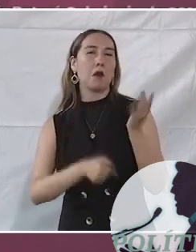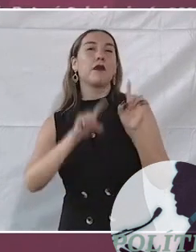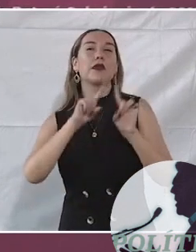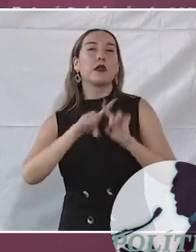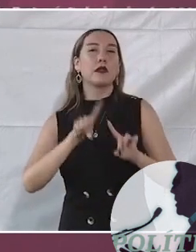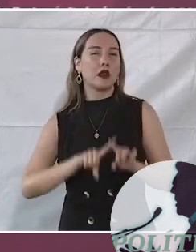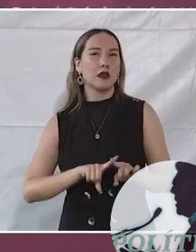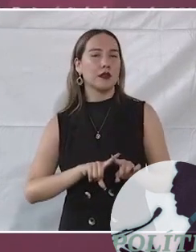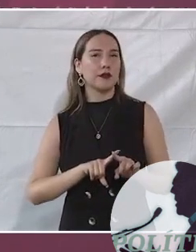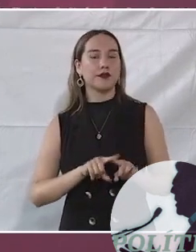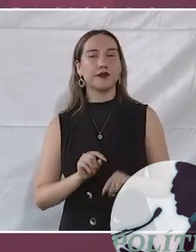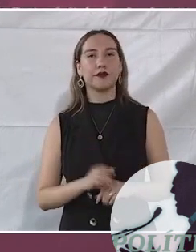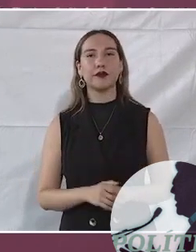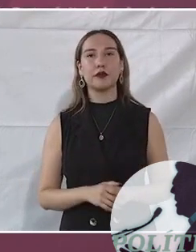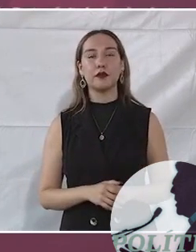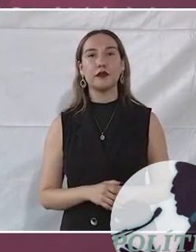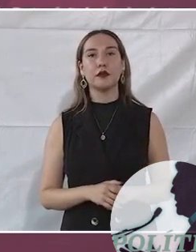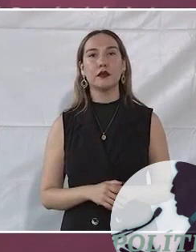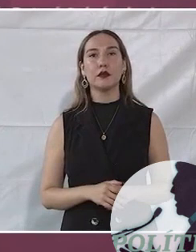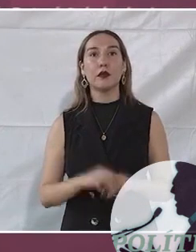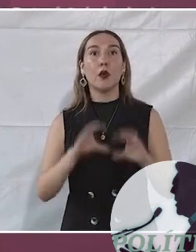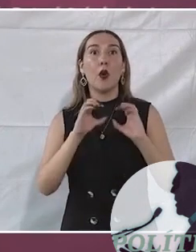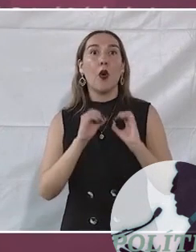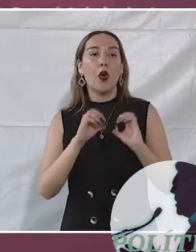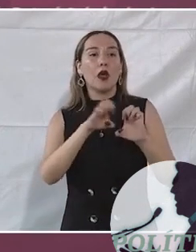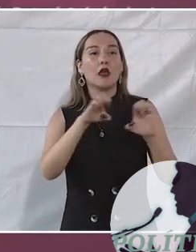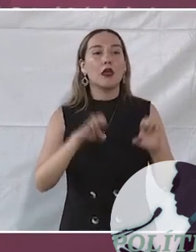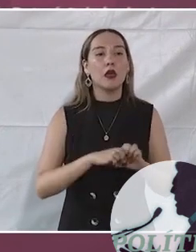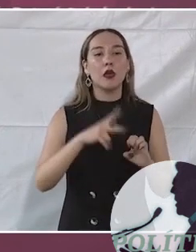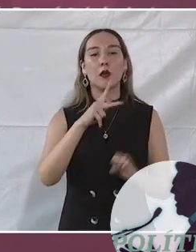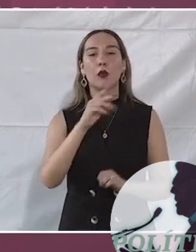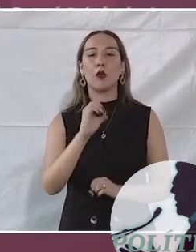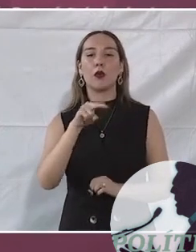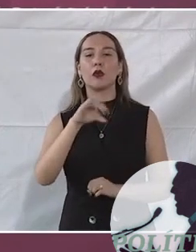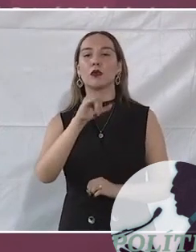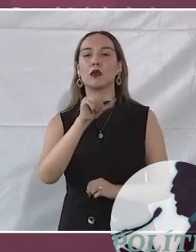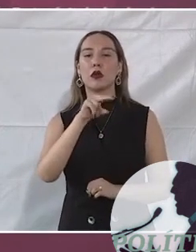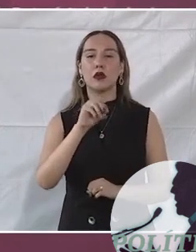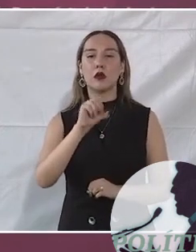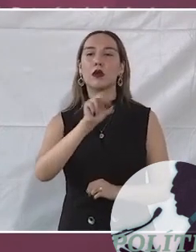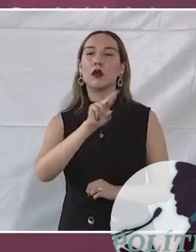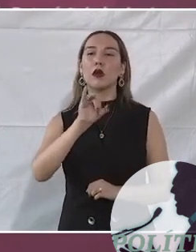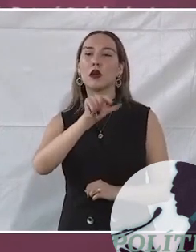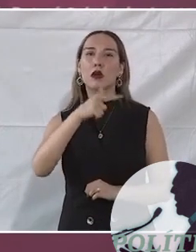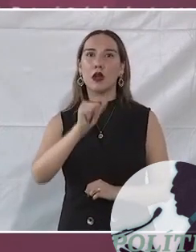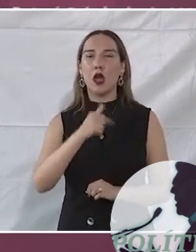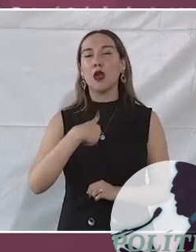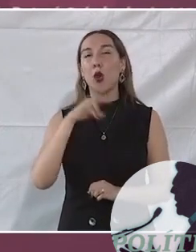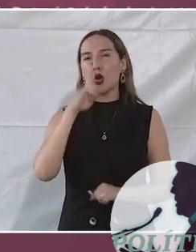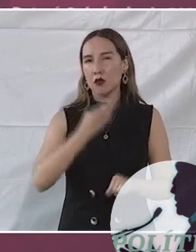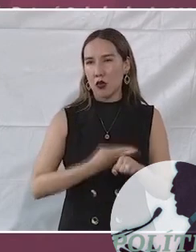Villa o de la Organización Ponciano Arriaga. No, no, no, no, primo hermano,